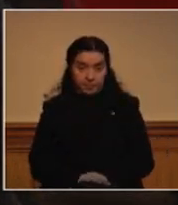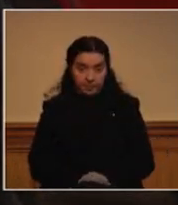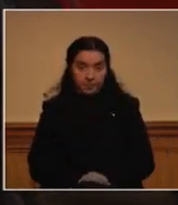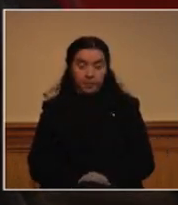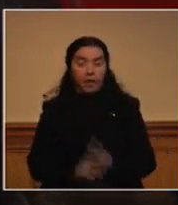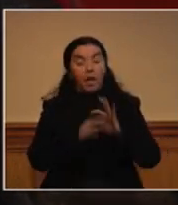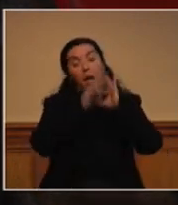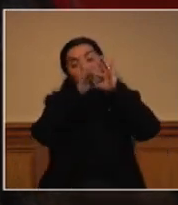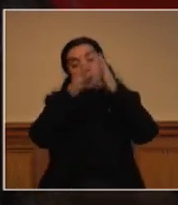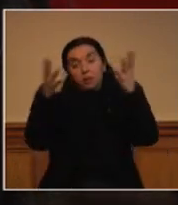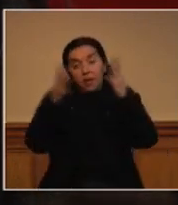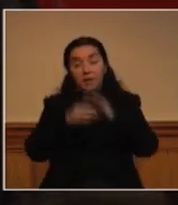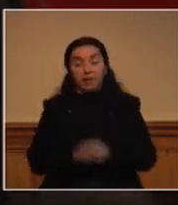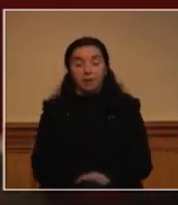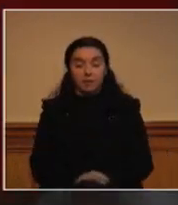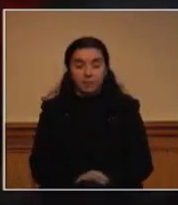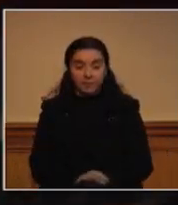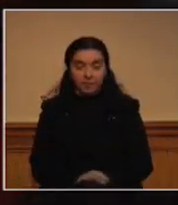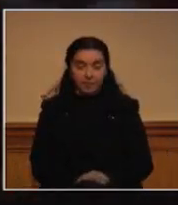Muchas gracias.